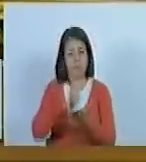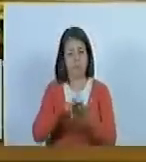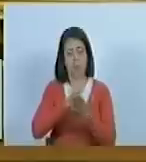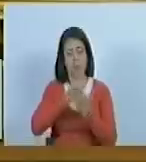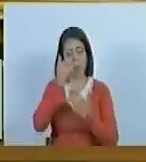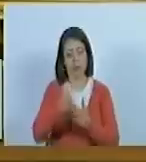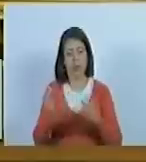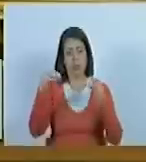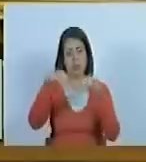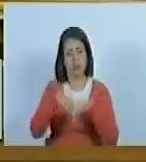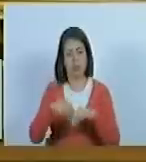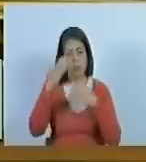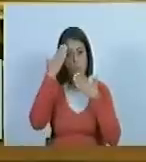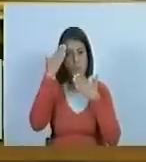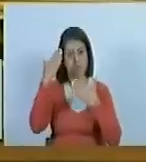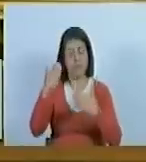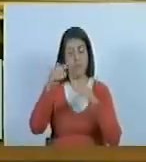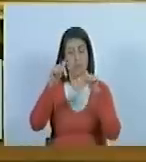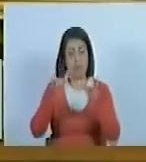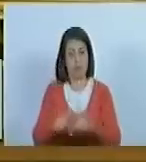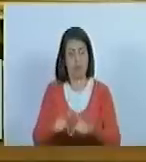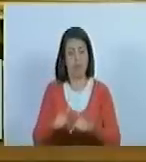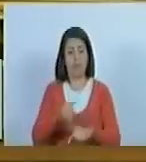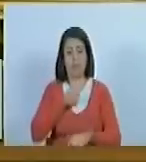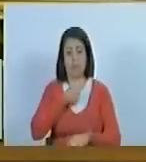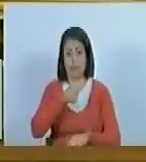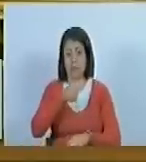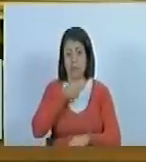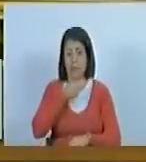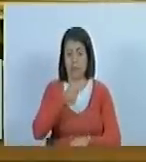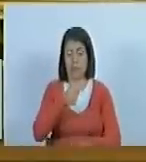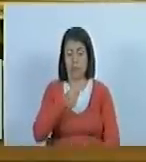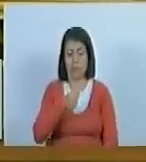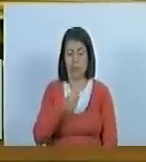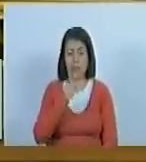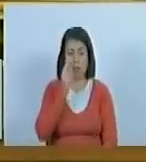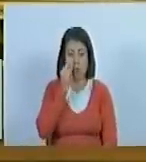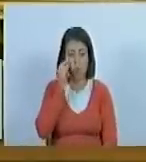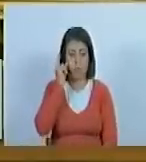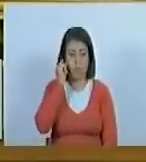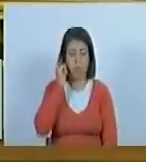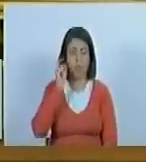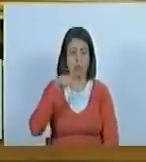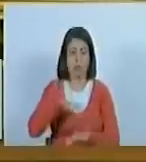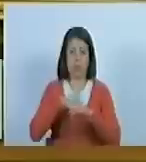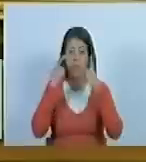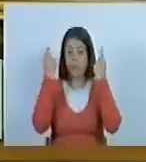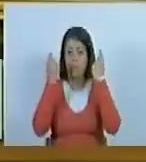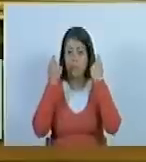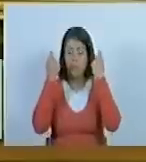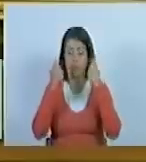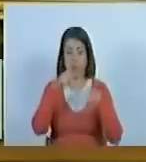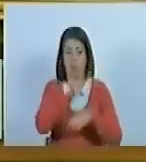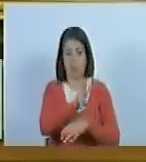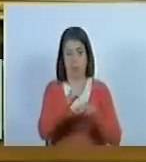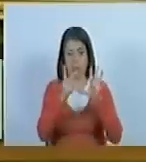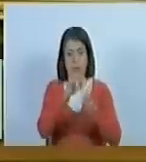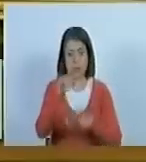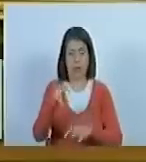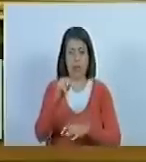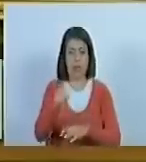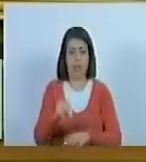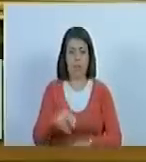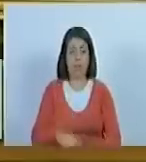aprobar el proyecto de acuerdo de salutación a las y los periodistas por celebrarse este 27 de